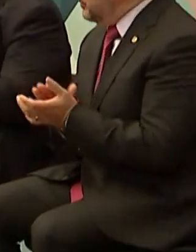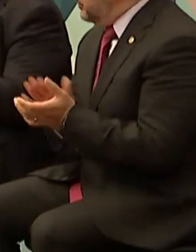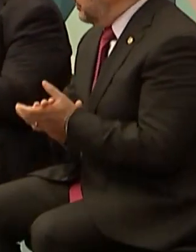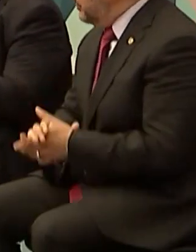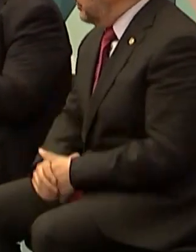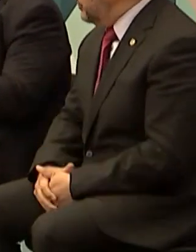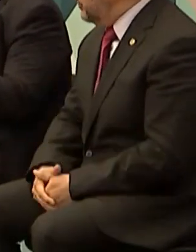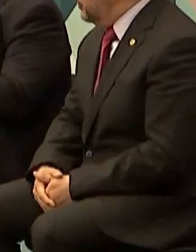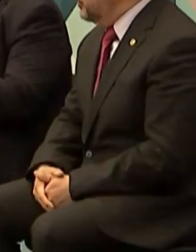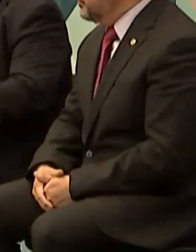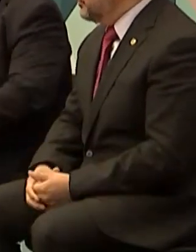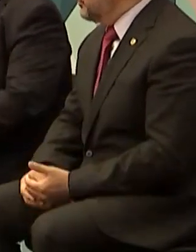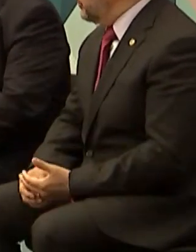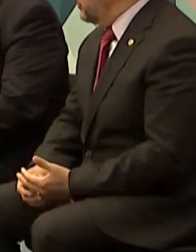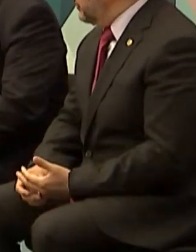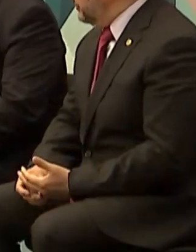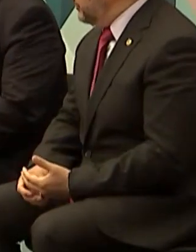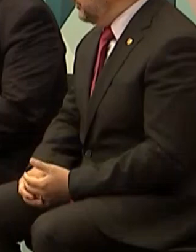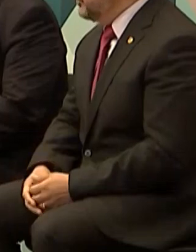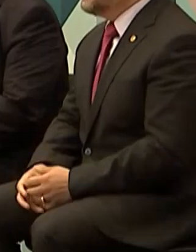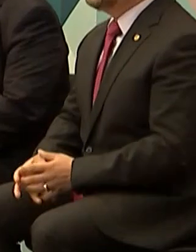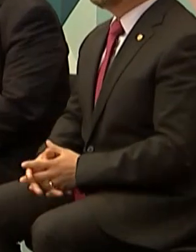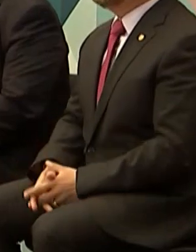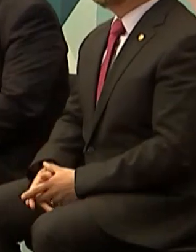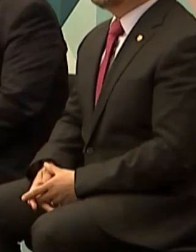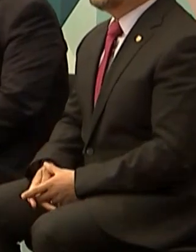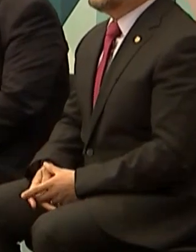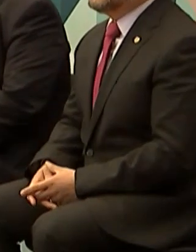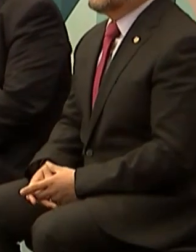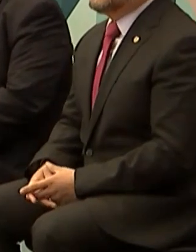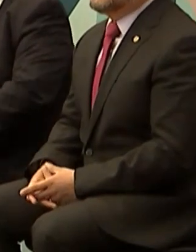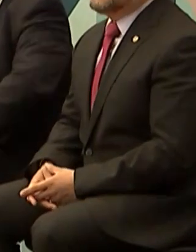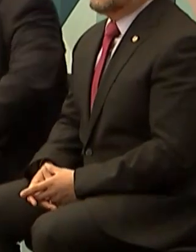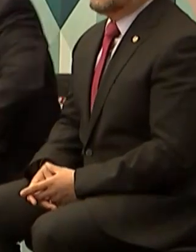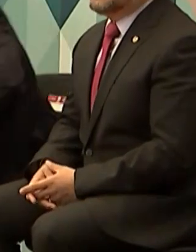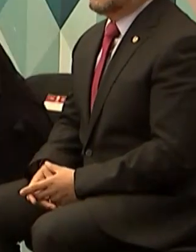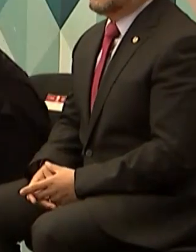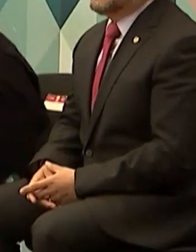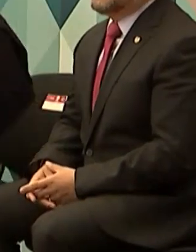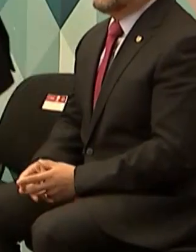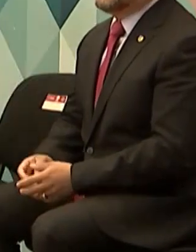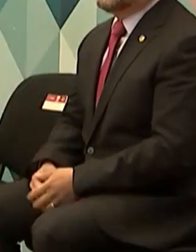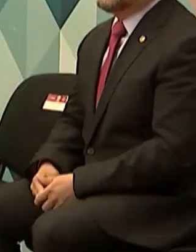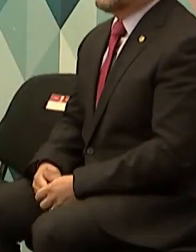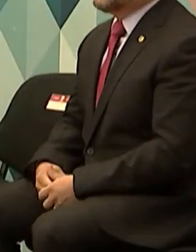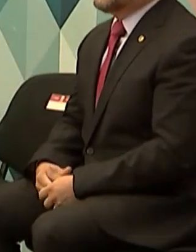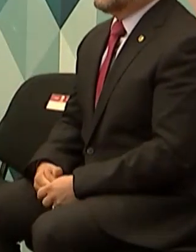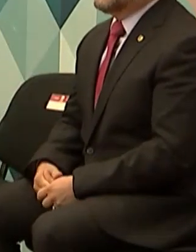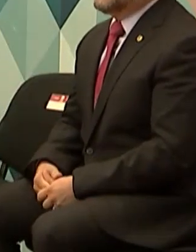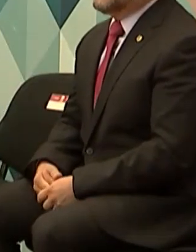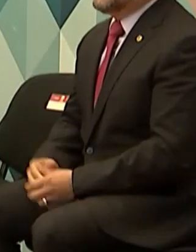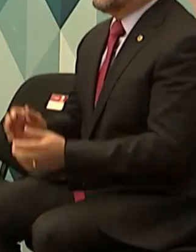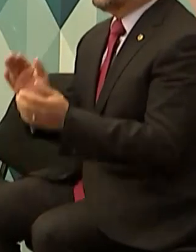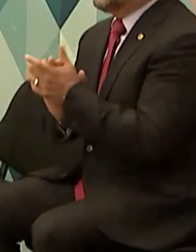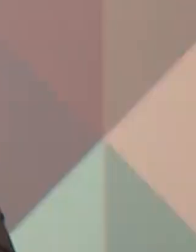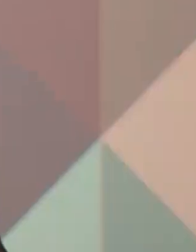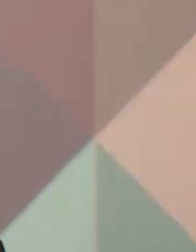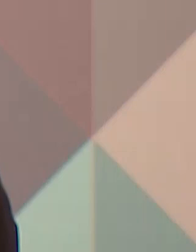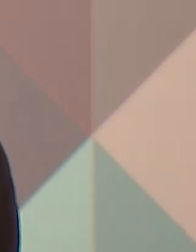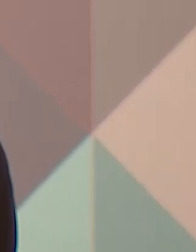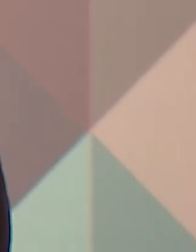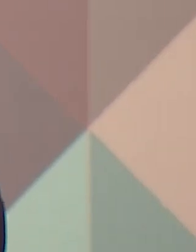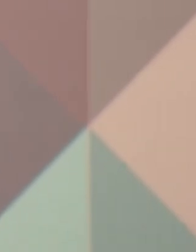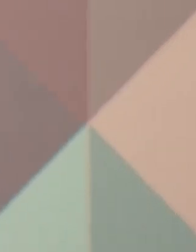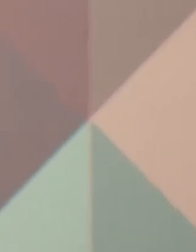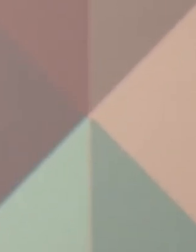El vicepresidente para África del Comité Ejecutivo de la Internacional de la Educación y secretario general de la